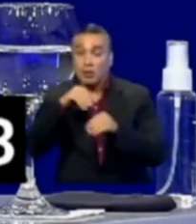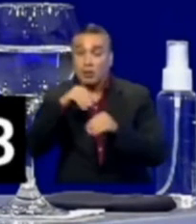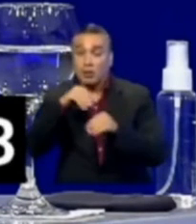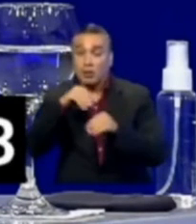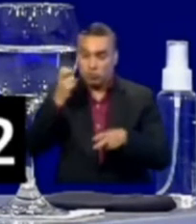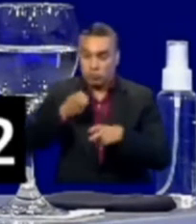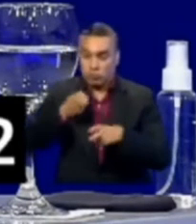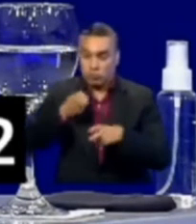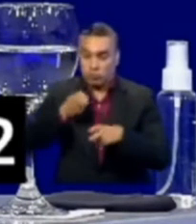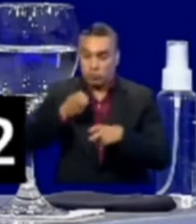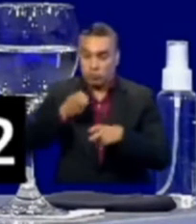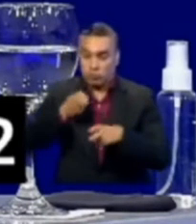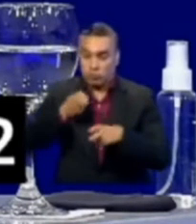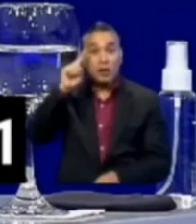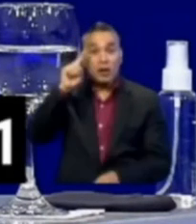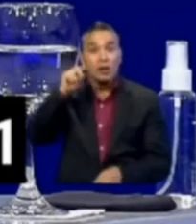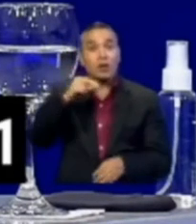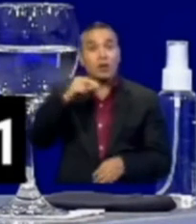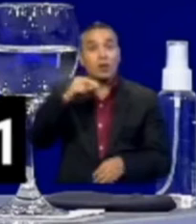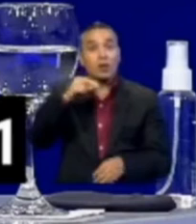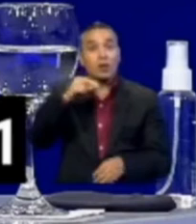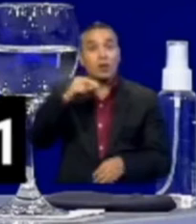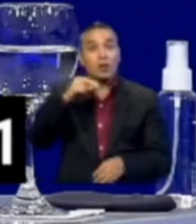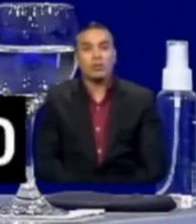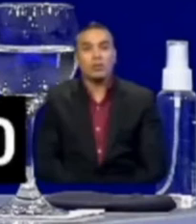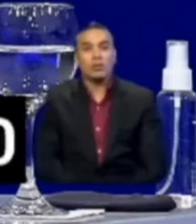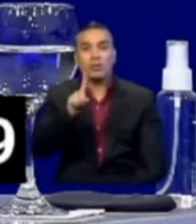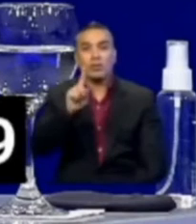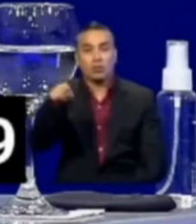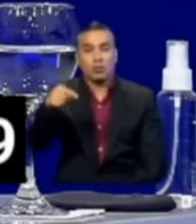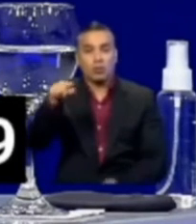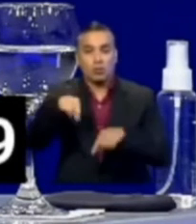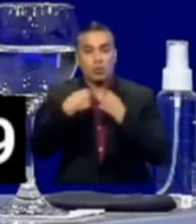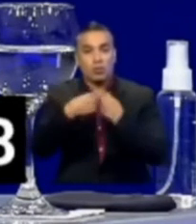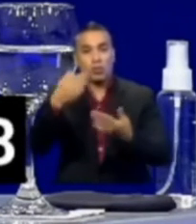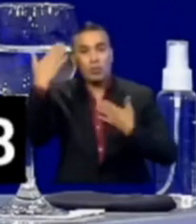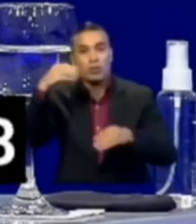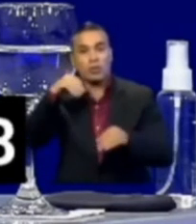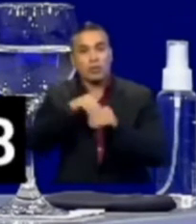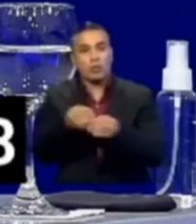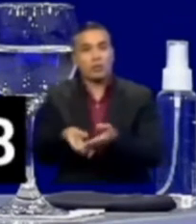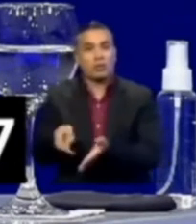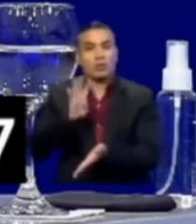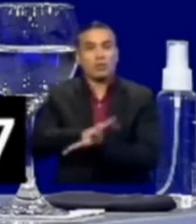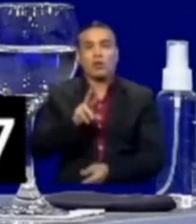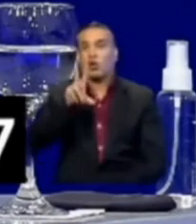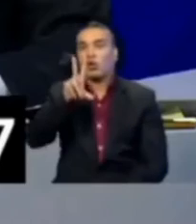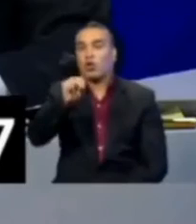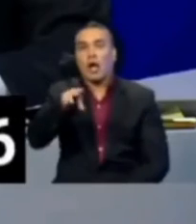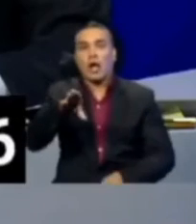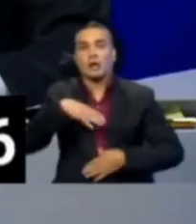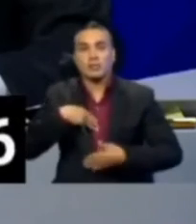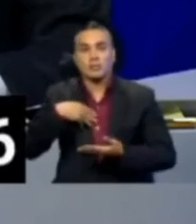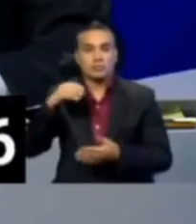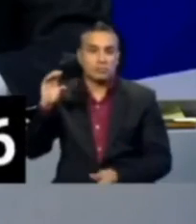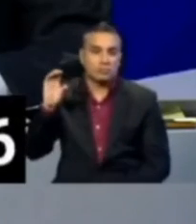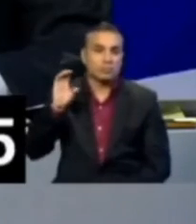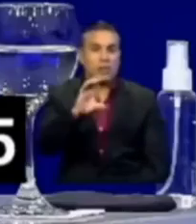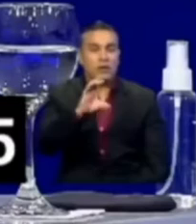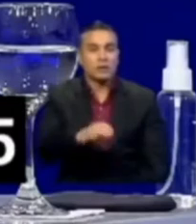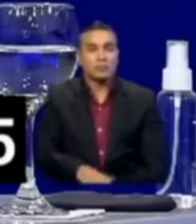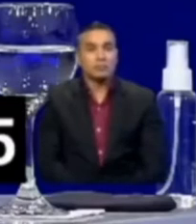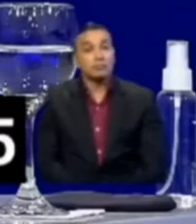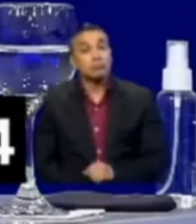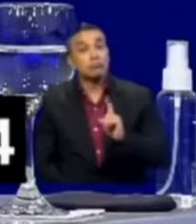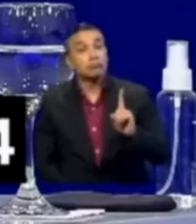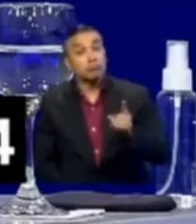concretamente el presupuesto para las universidades, su partido político en la Asamblea se negó a financiarlas. Y